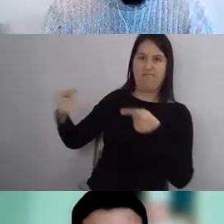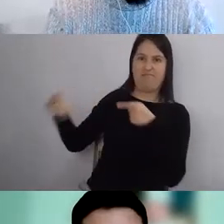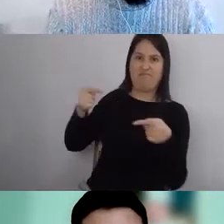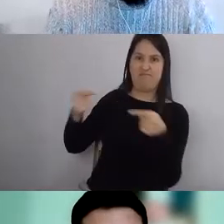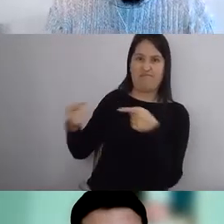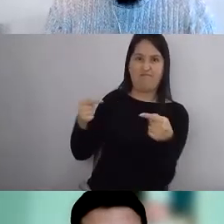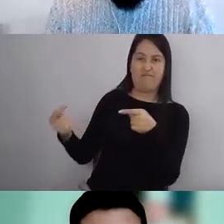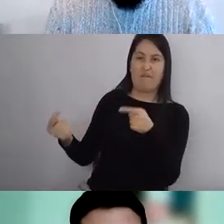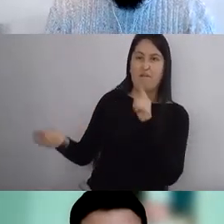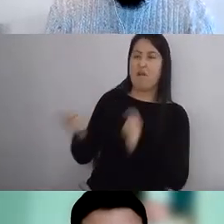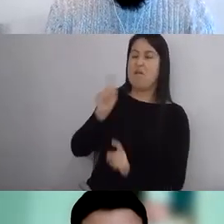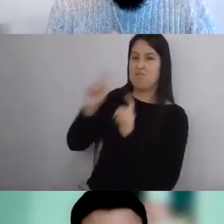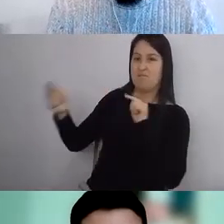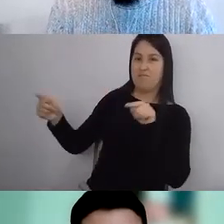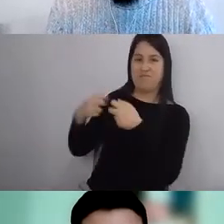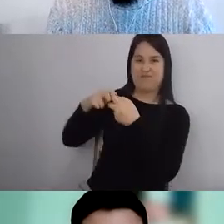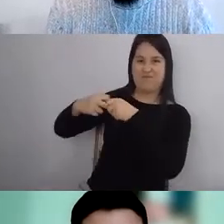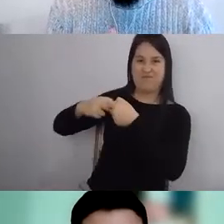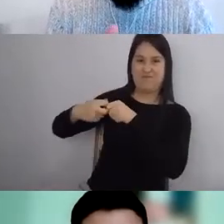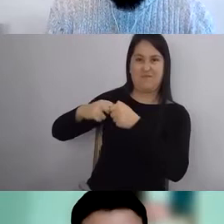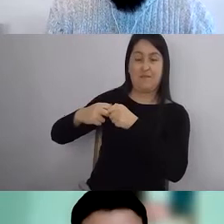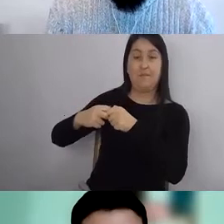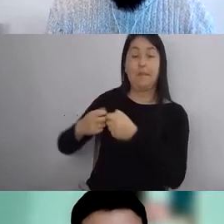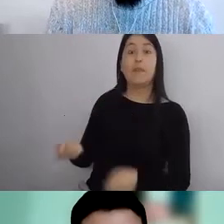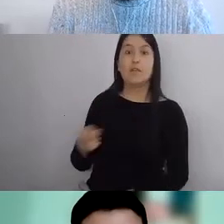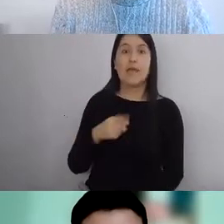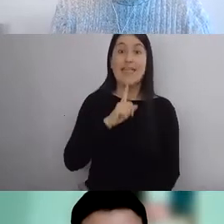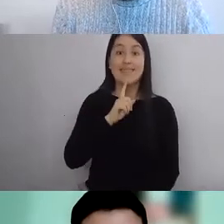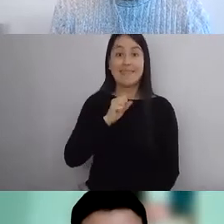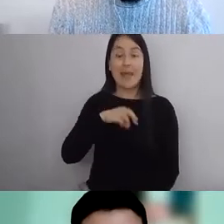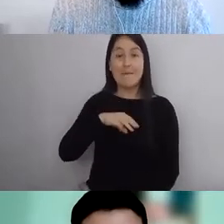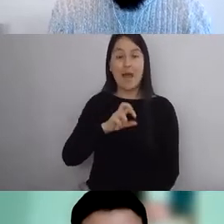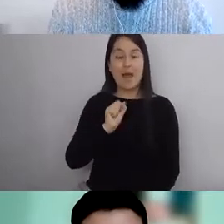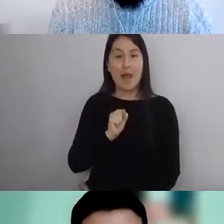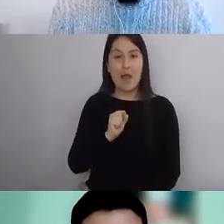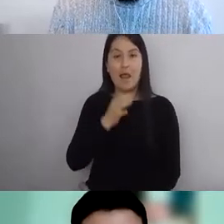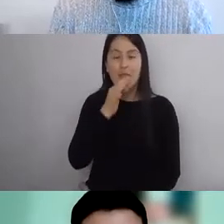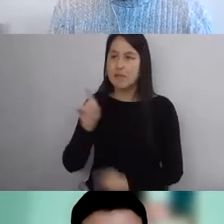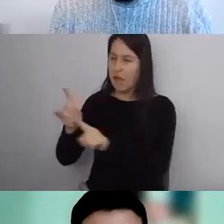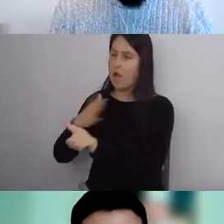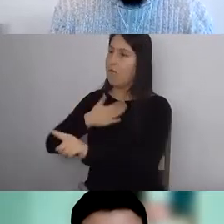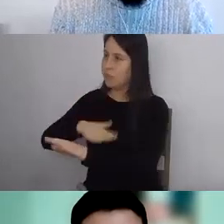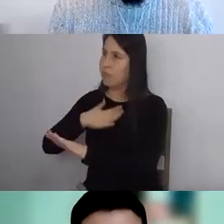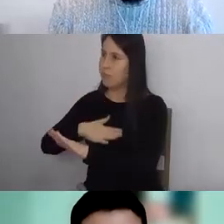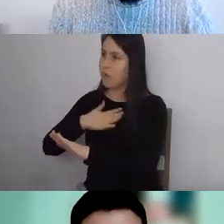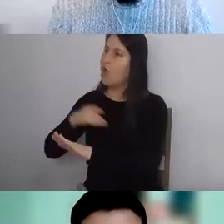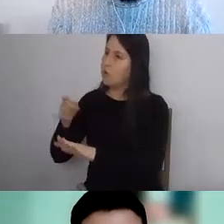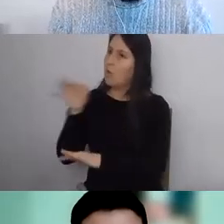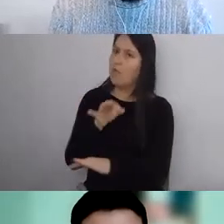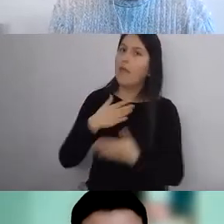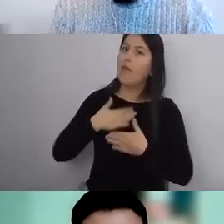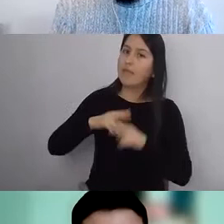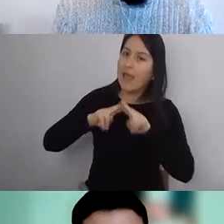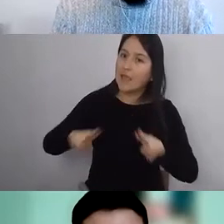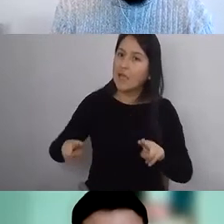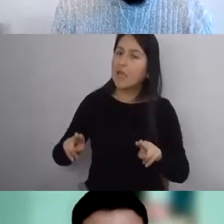es cierto? Tamara, en ese momento, interviene, le dice a Patricio que se calme, que hable tranquilo y le diga a